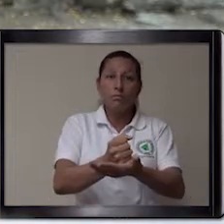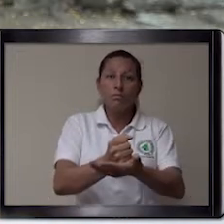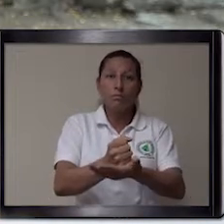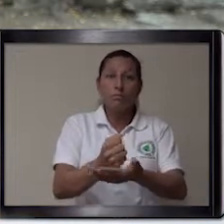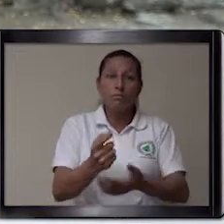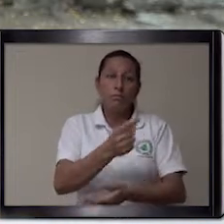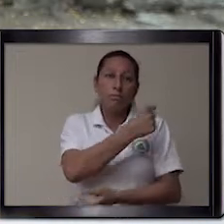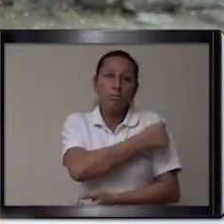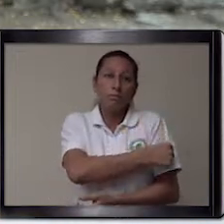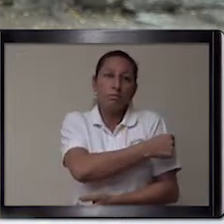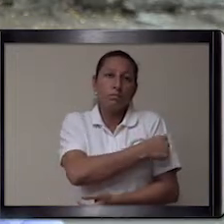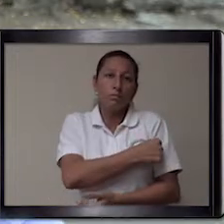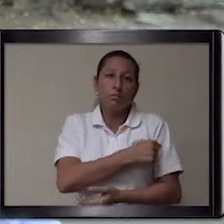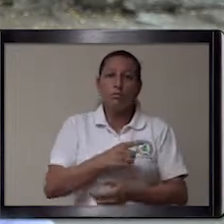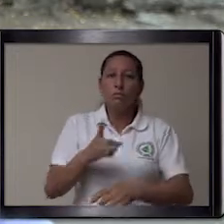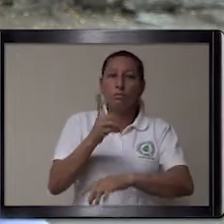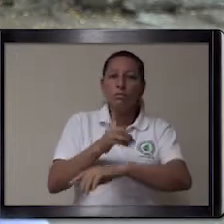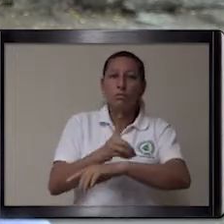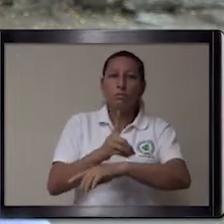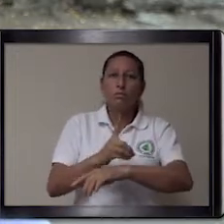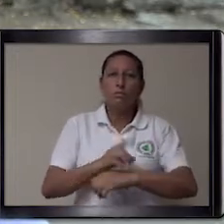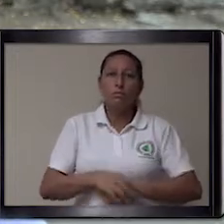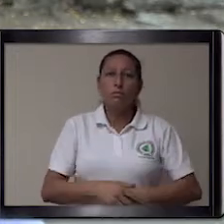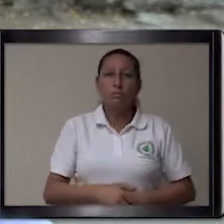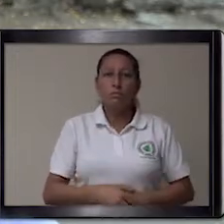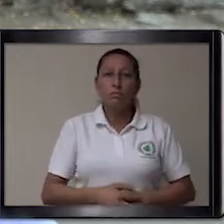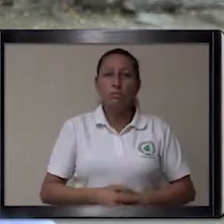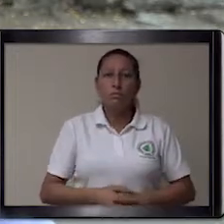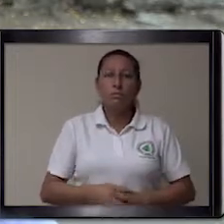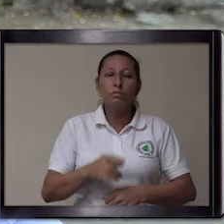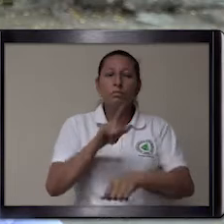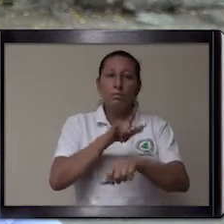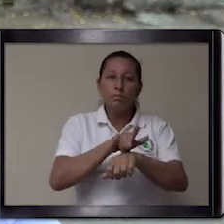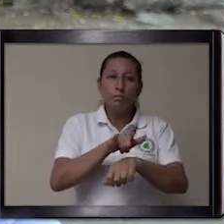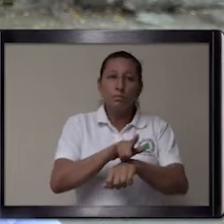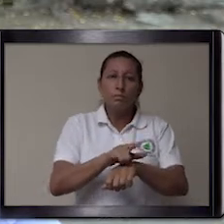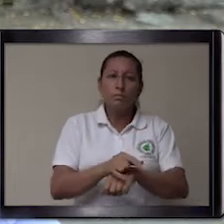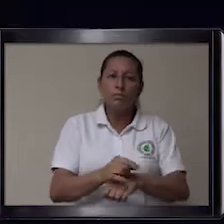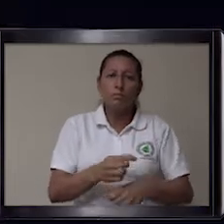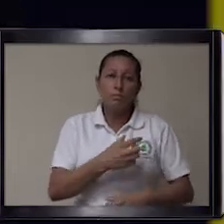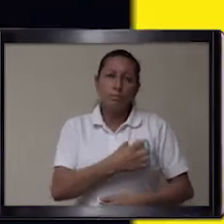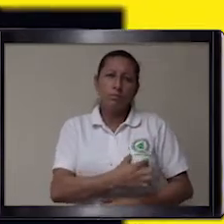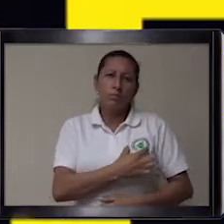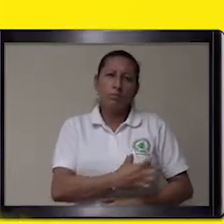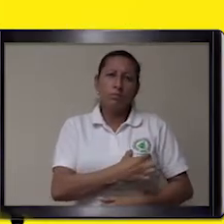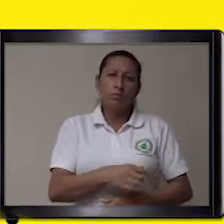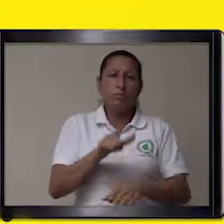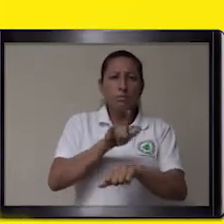en un lugar un poco más seguro, para mientras llegue un rescate ya más profesional.